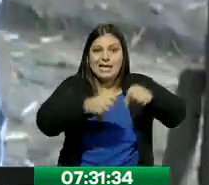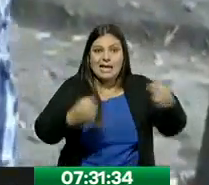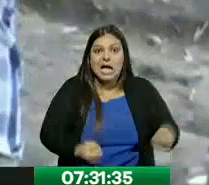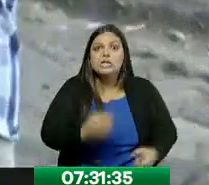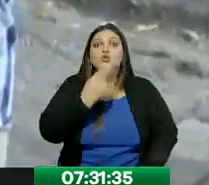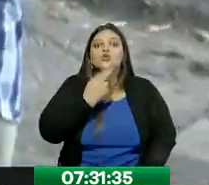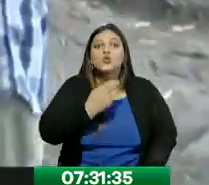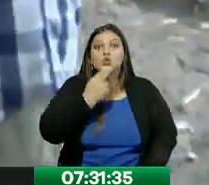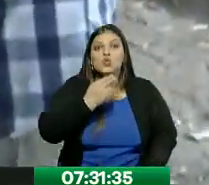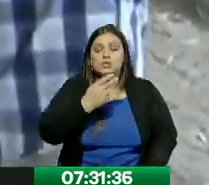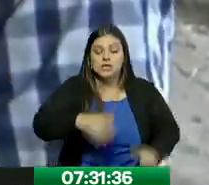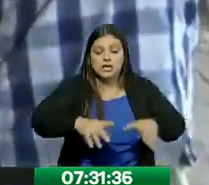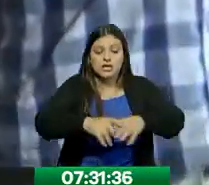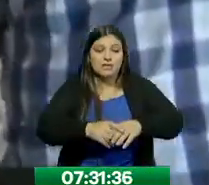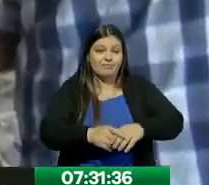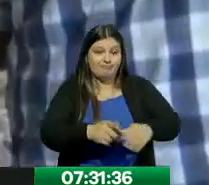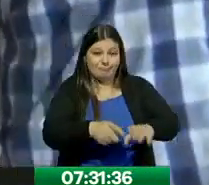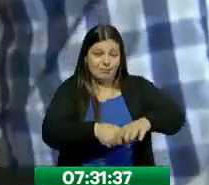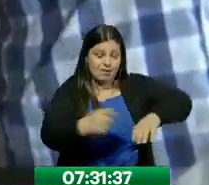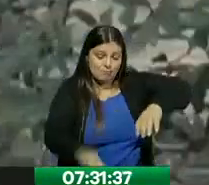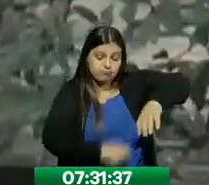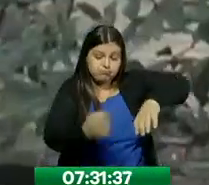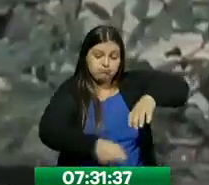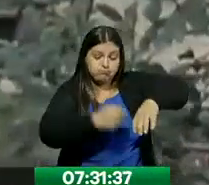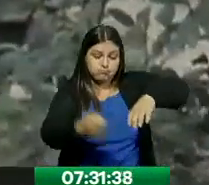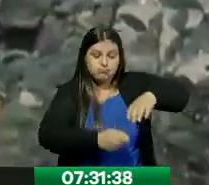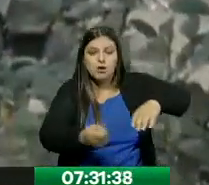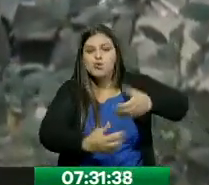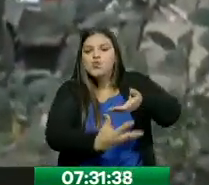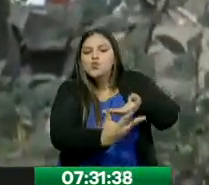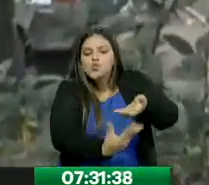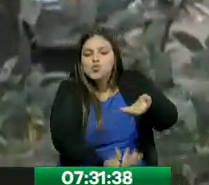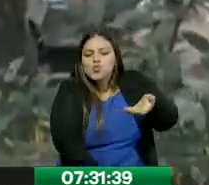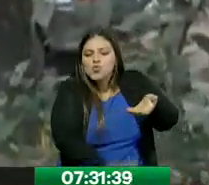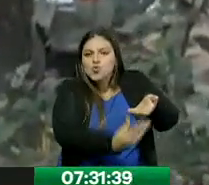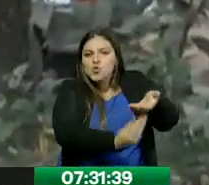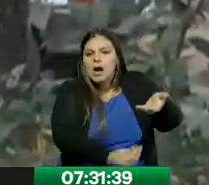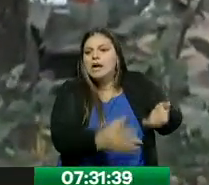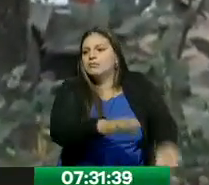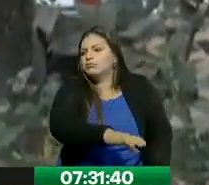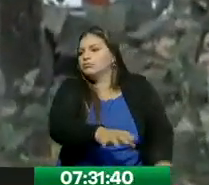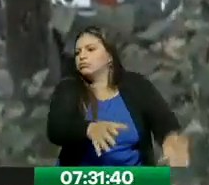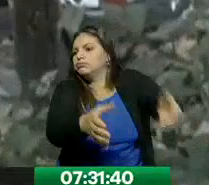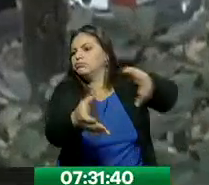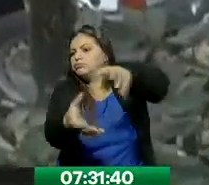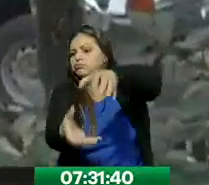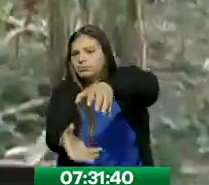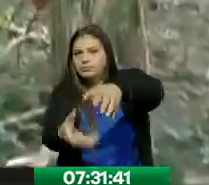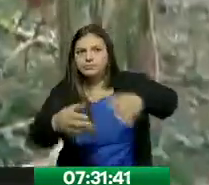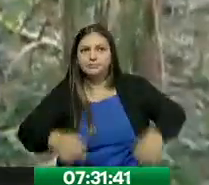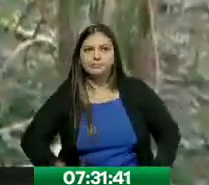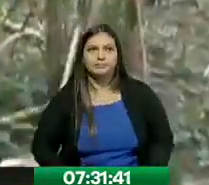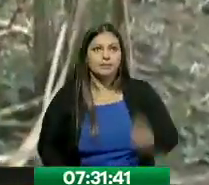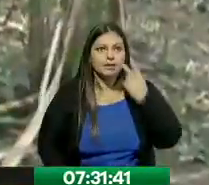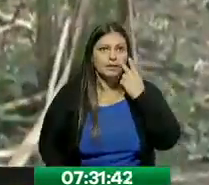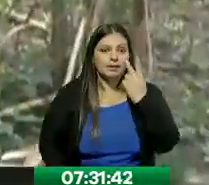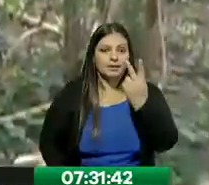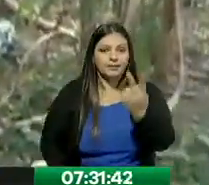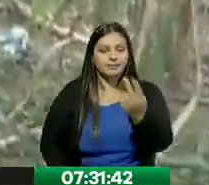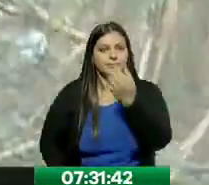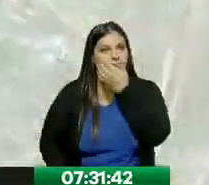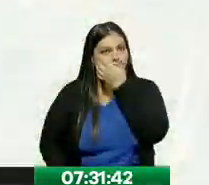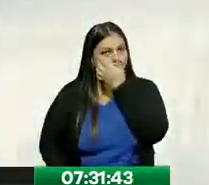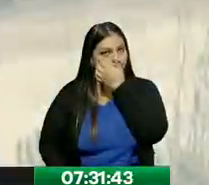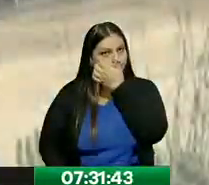La Paz, en la comuna Buenavista, a pocos kilómetros del Cantón 24 de Mayo. Su hábitat desde que